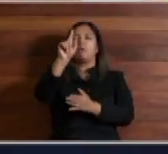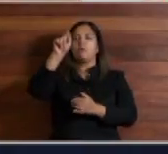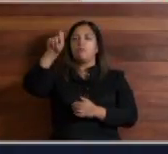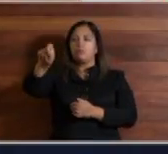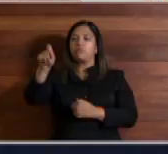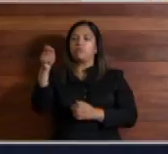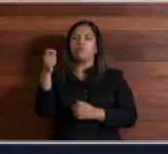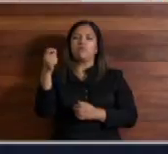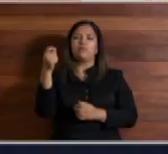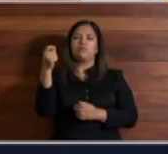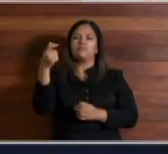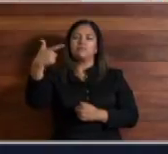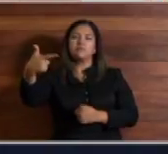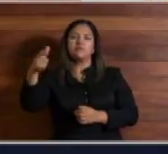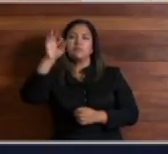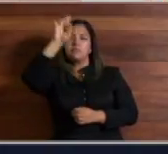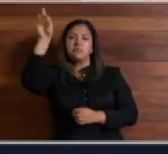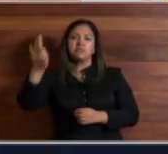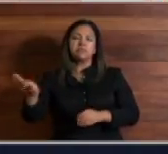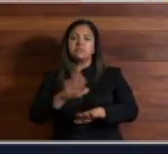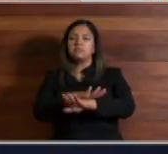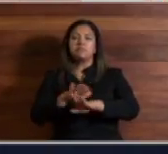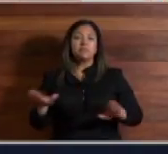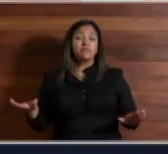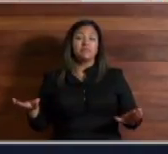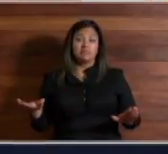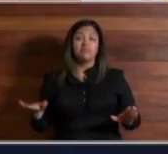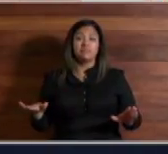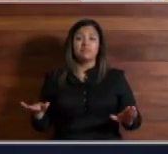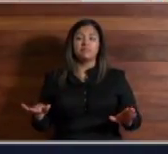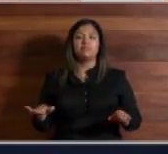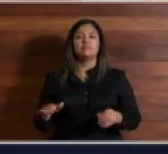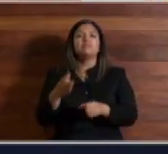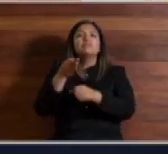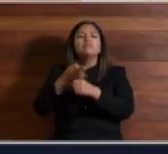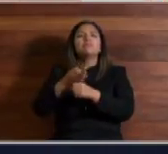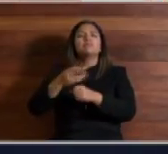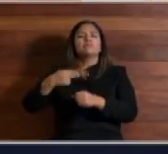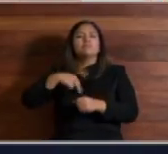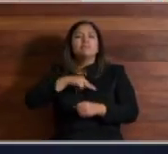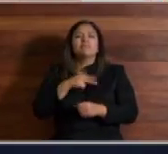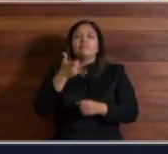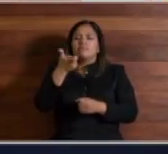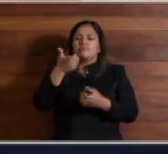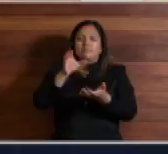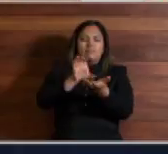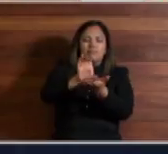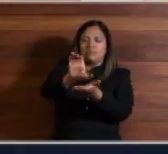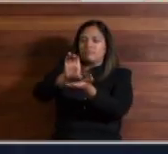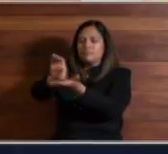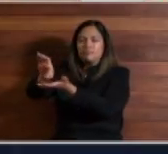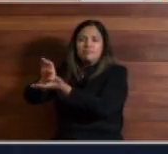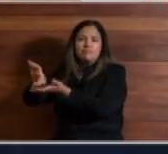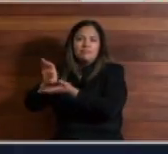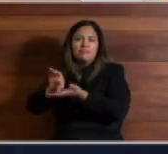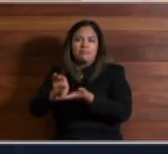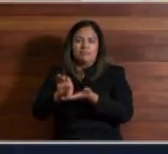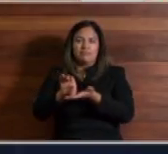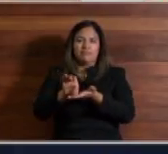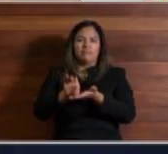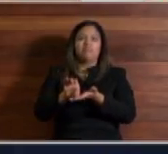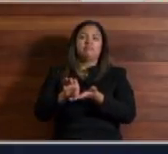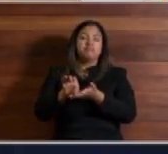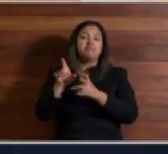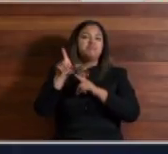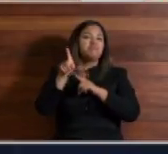cápita. Nos sigue manteniendo en una situación en la cual el gasto social, como porcentaje del PIB,